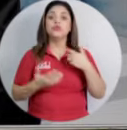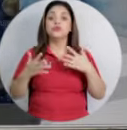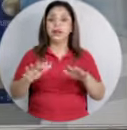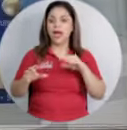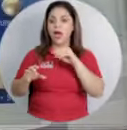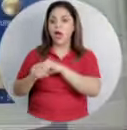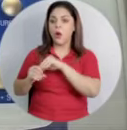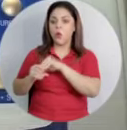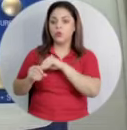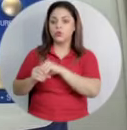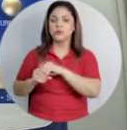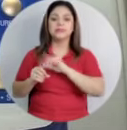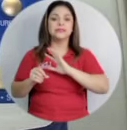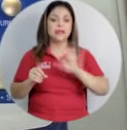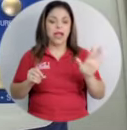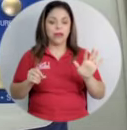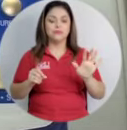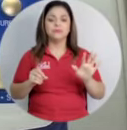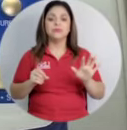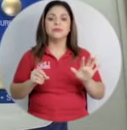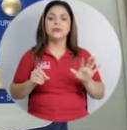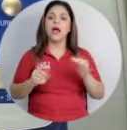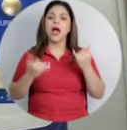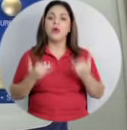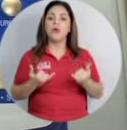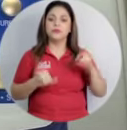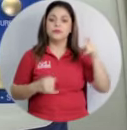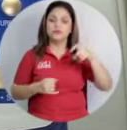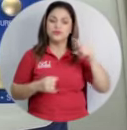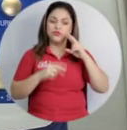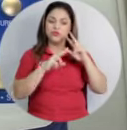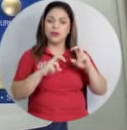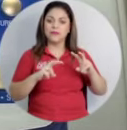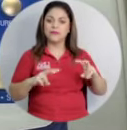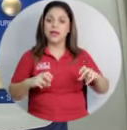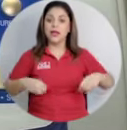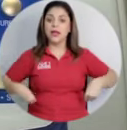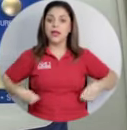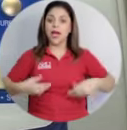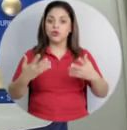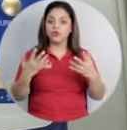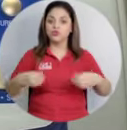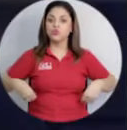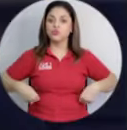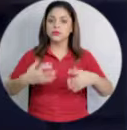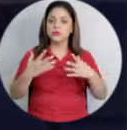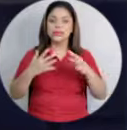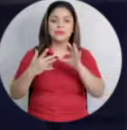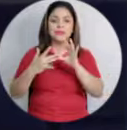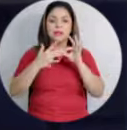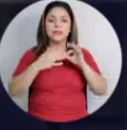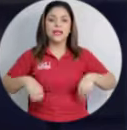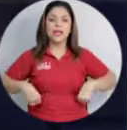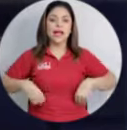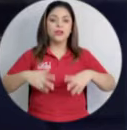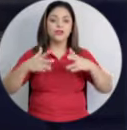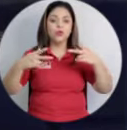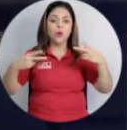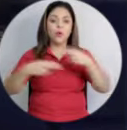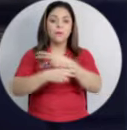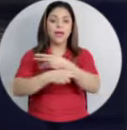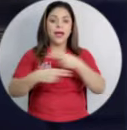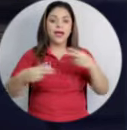tengo los ahorros, ahora sí, voy a revisar mis gastos. Realmente, pero sobre todo los gastos que llamamos hormiga.